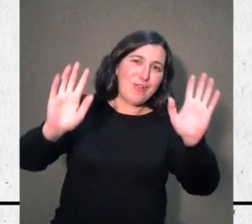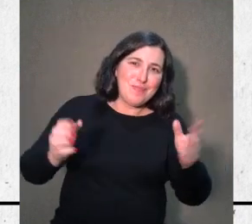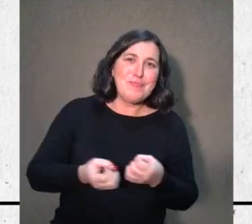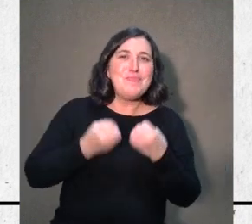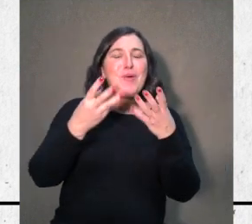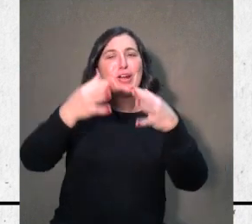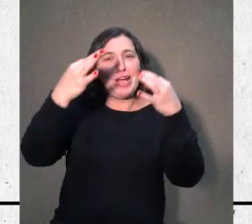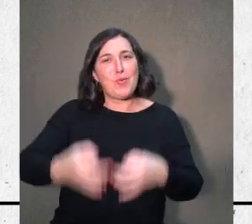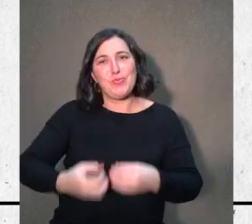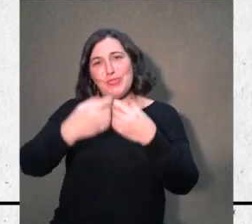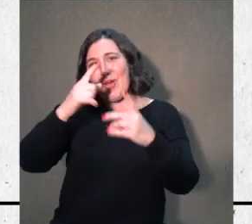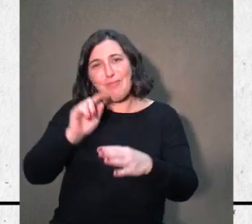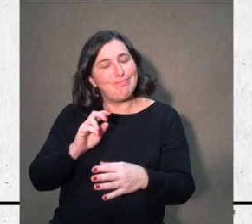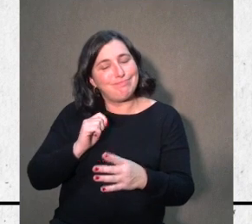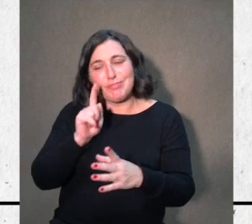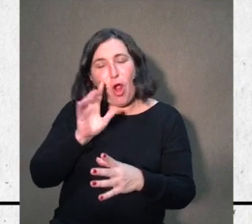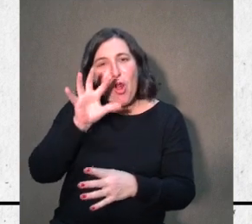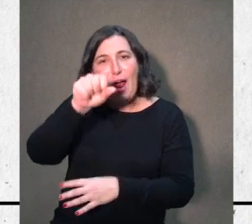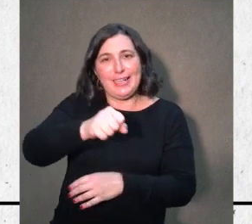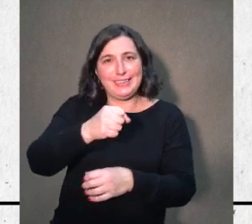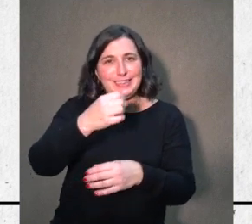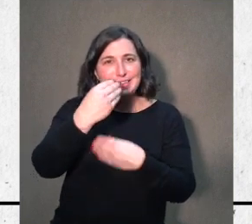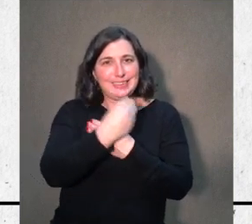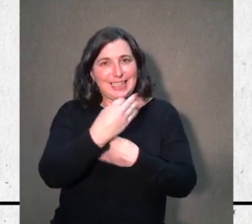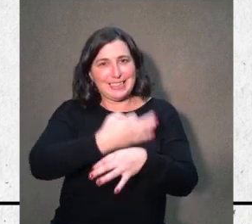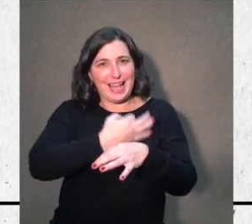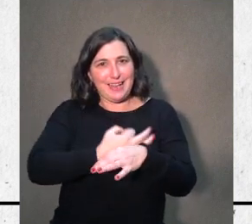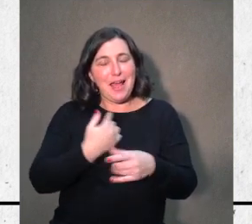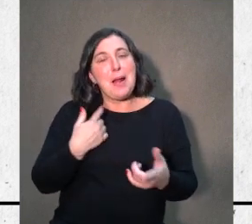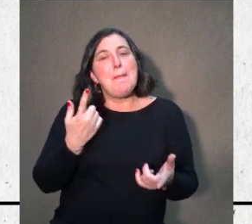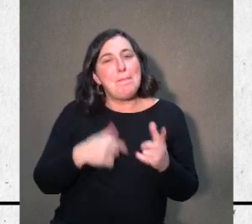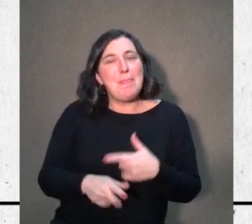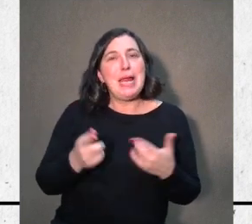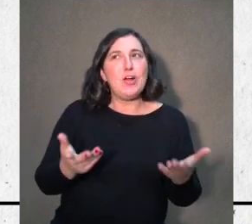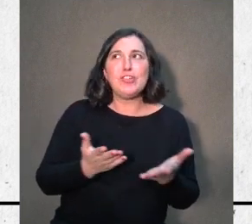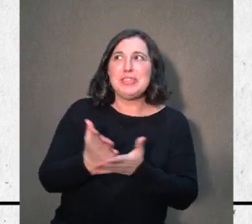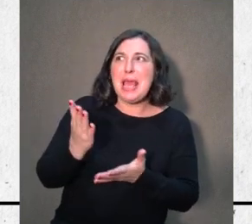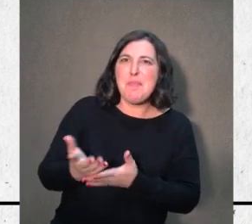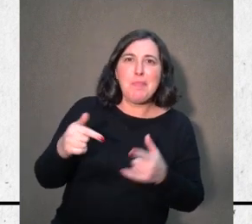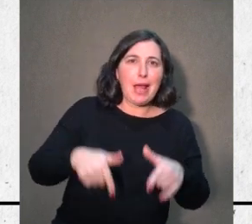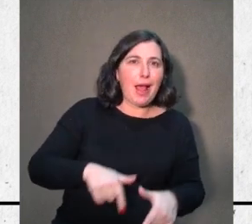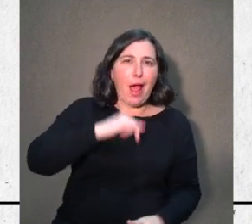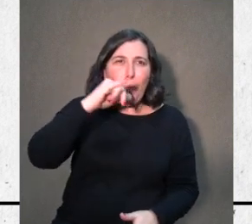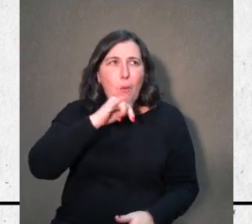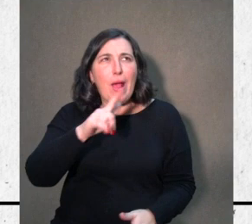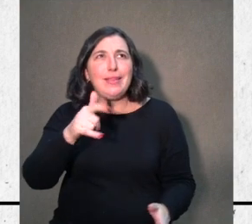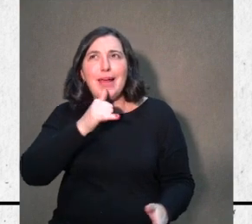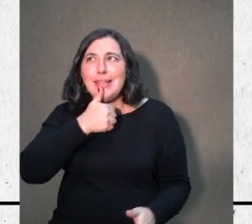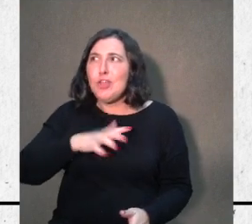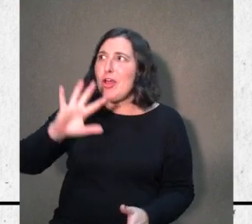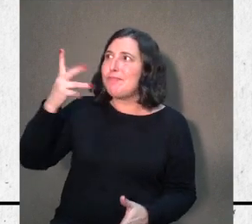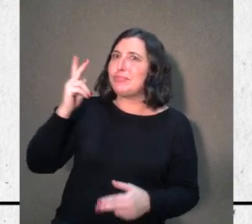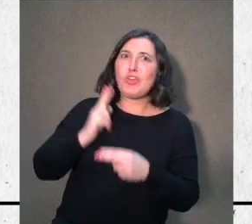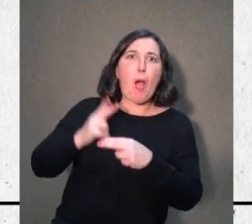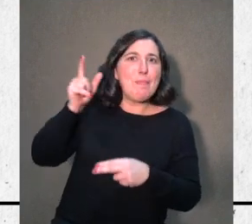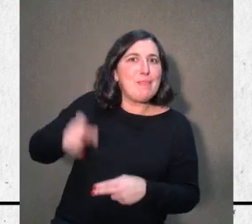seguro pasaba por él. Como siempre surgen las anécdotas y cómo eso se ve reflejado, ¿no? Como el amor, cómo